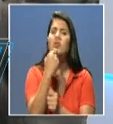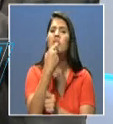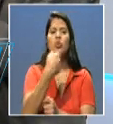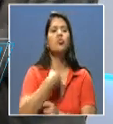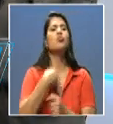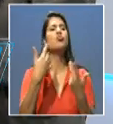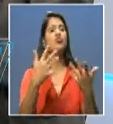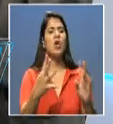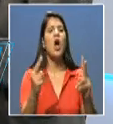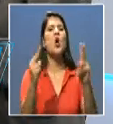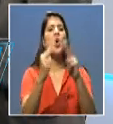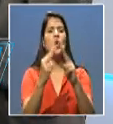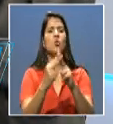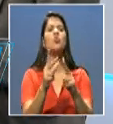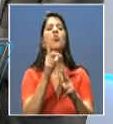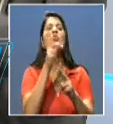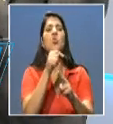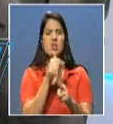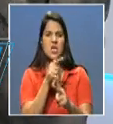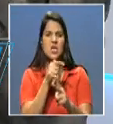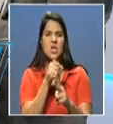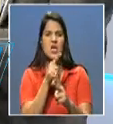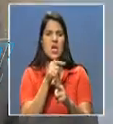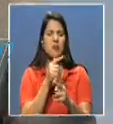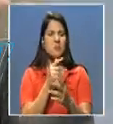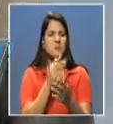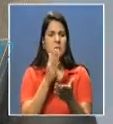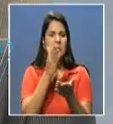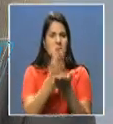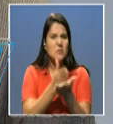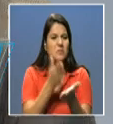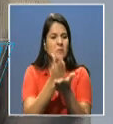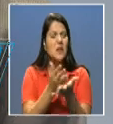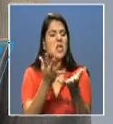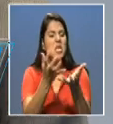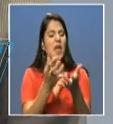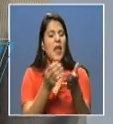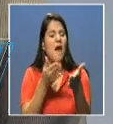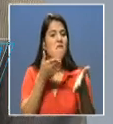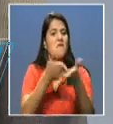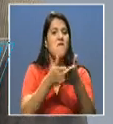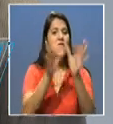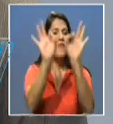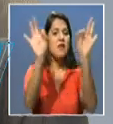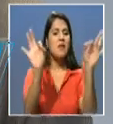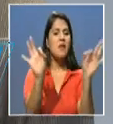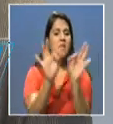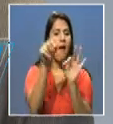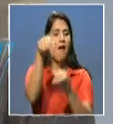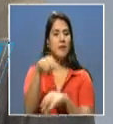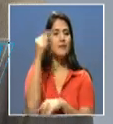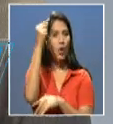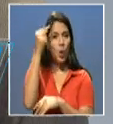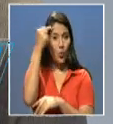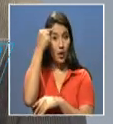conocía quiénes eran los que estaban detrás de una operación para afectar el prestigio de este gobierno.